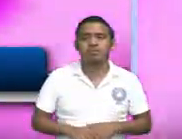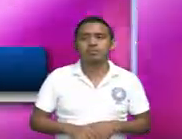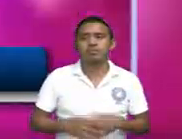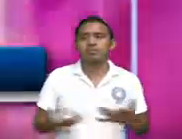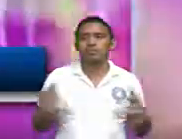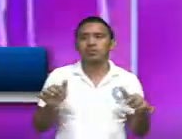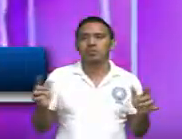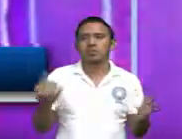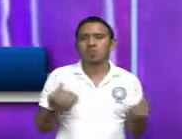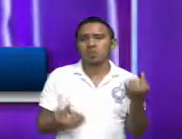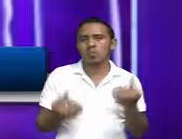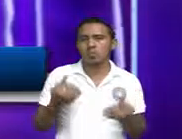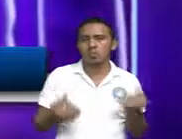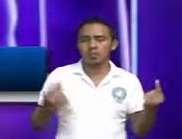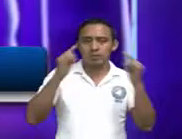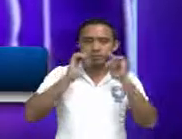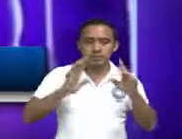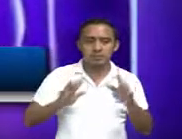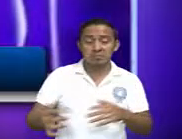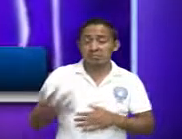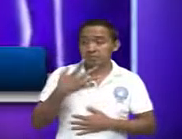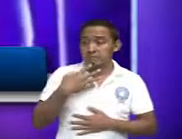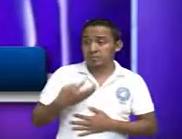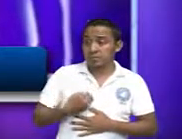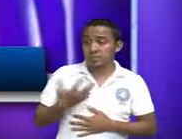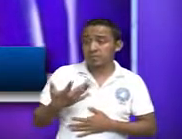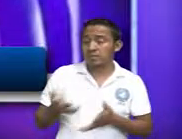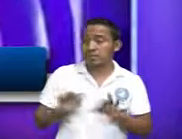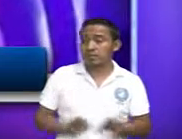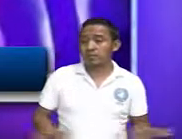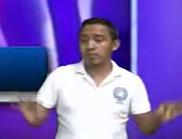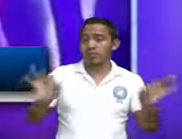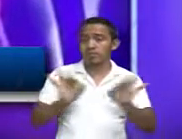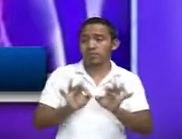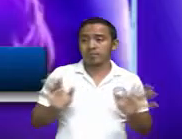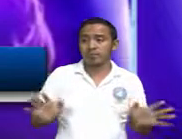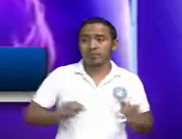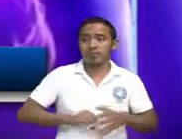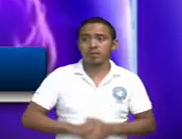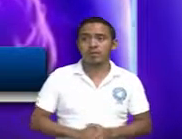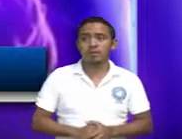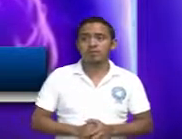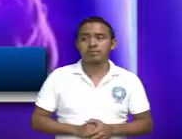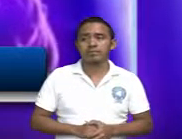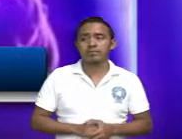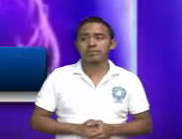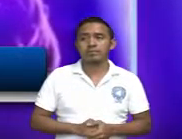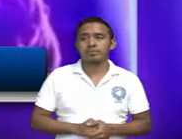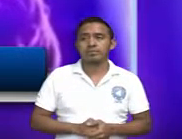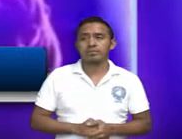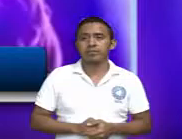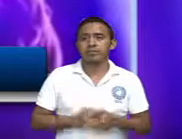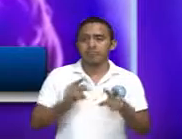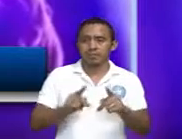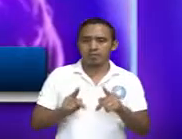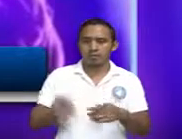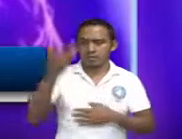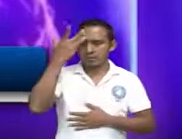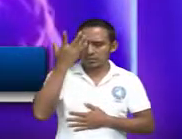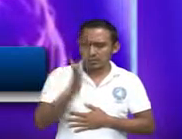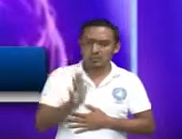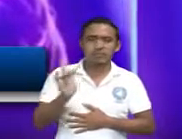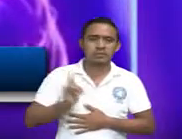ser el cuidado? Usted me decía algo muy importante, por ejemplo, una persona que sabe que tiene